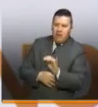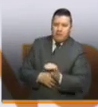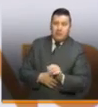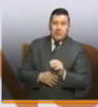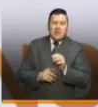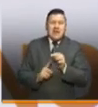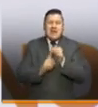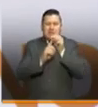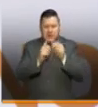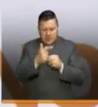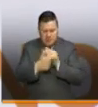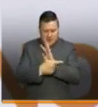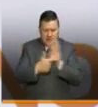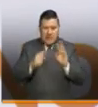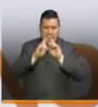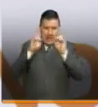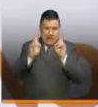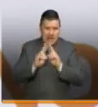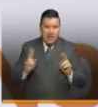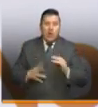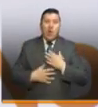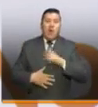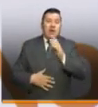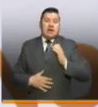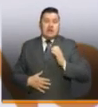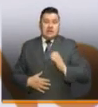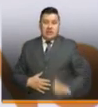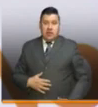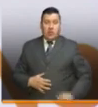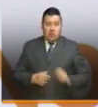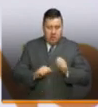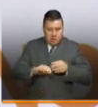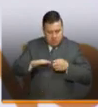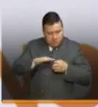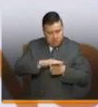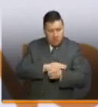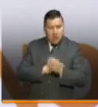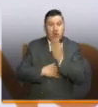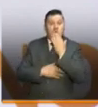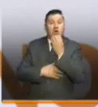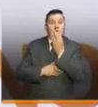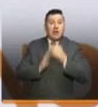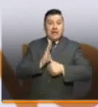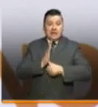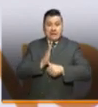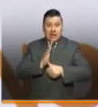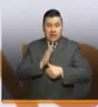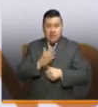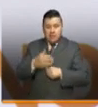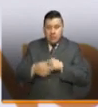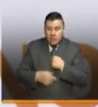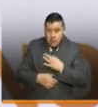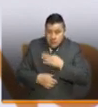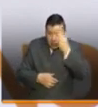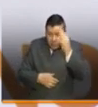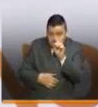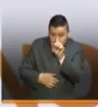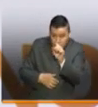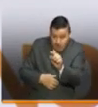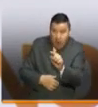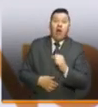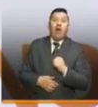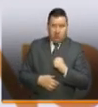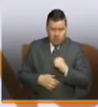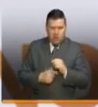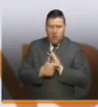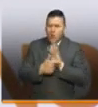especial de internet donde cualquier ciudadano podrá entrar con su número y sobre la identificar si es beneficiario o no cuál es